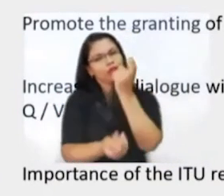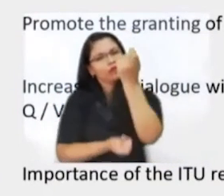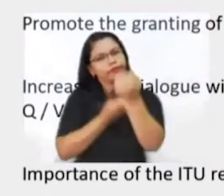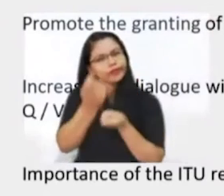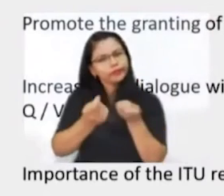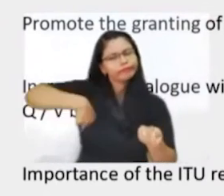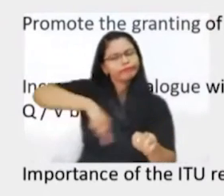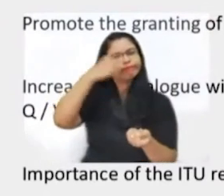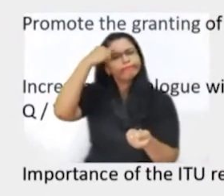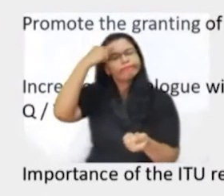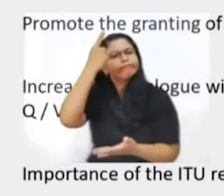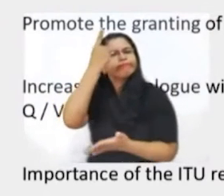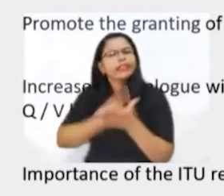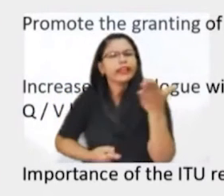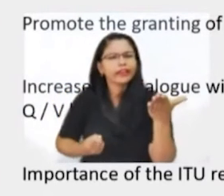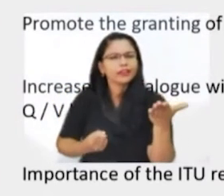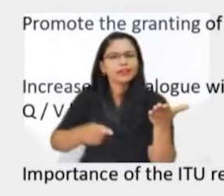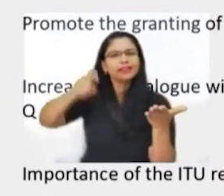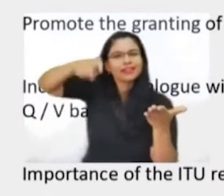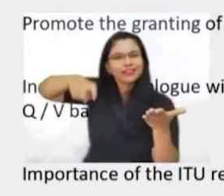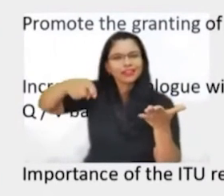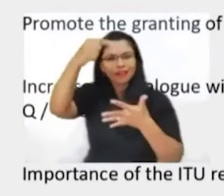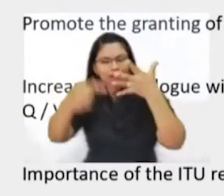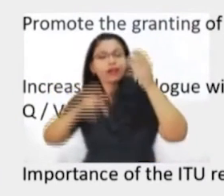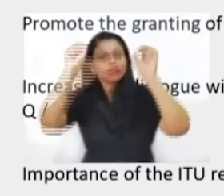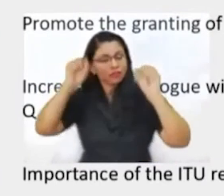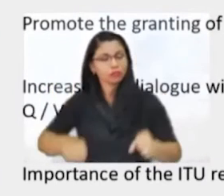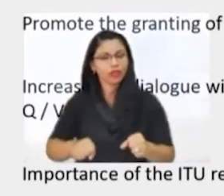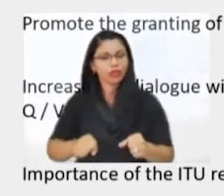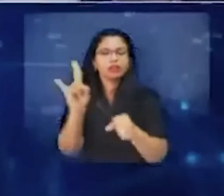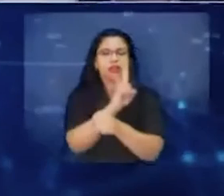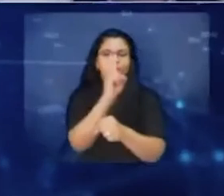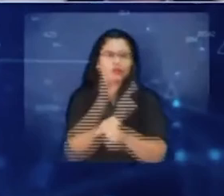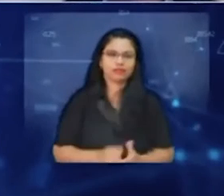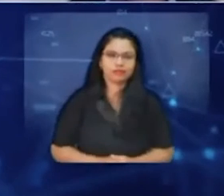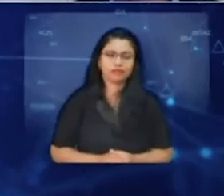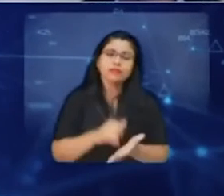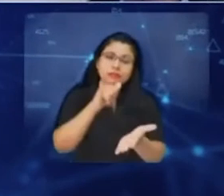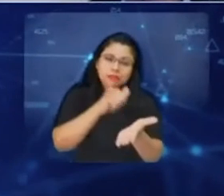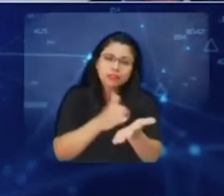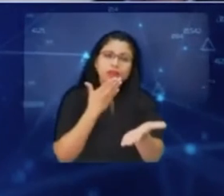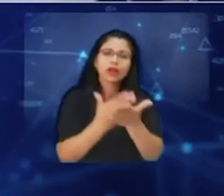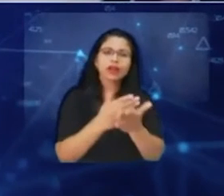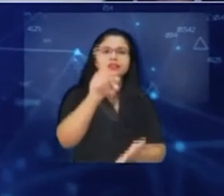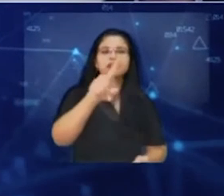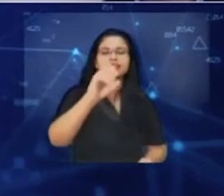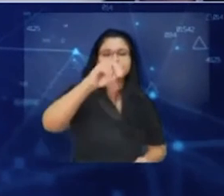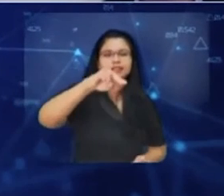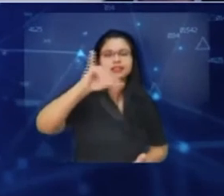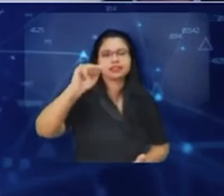desde la industria satelital para una eficiente utilización de las mismas. Con eso te agradezco, Son, le agradezco a la ANE